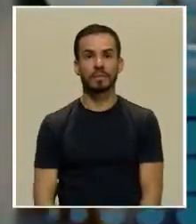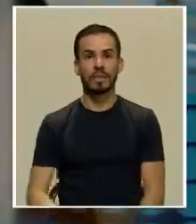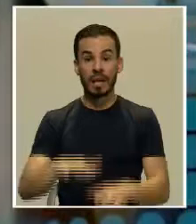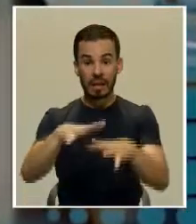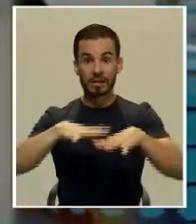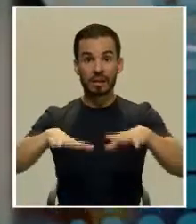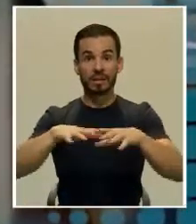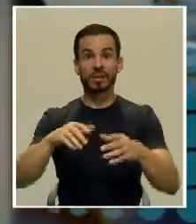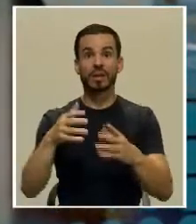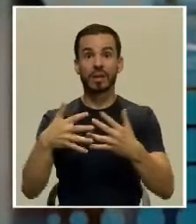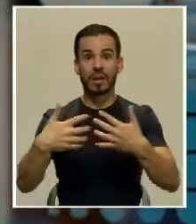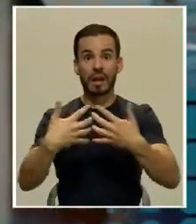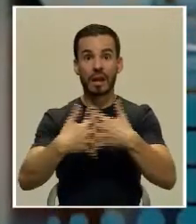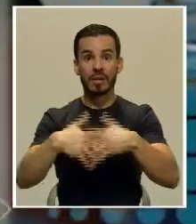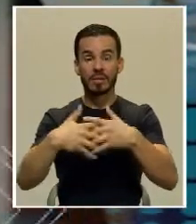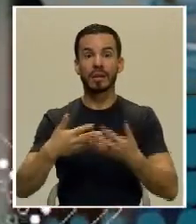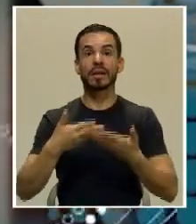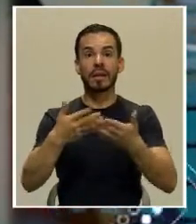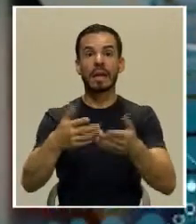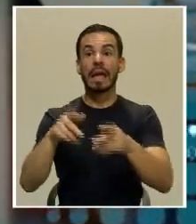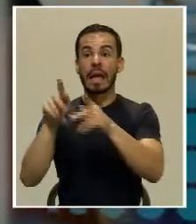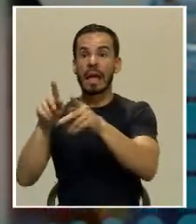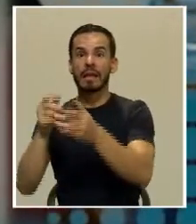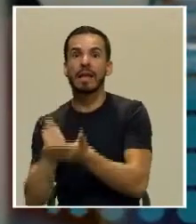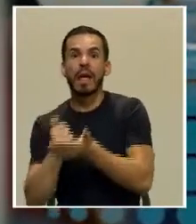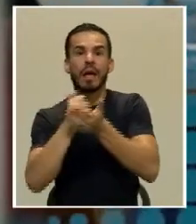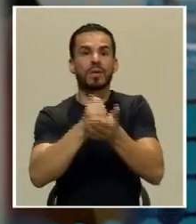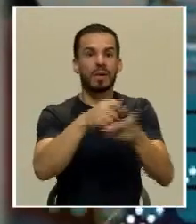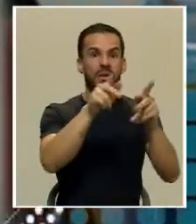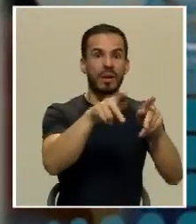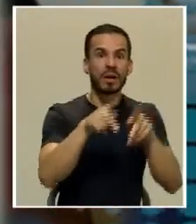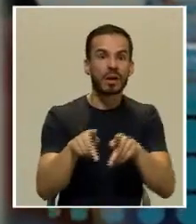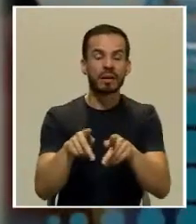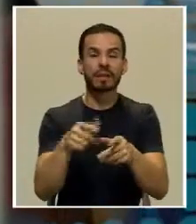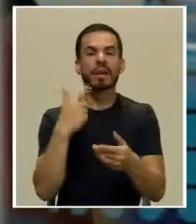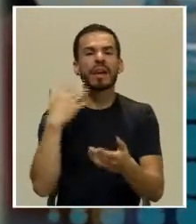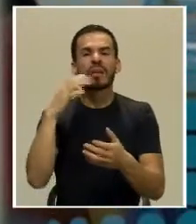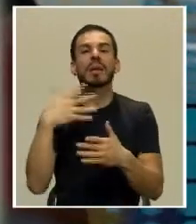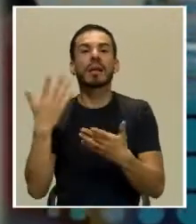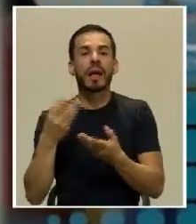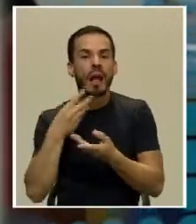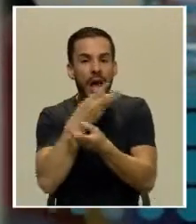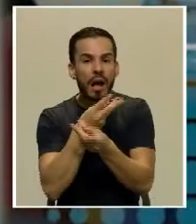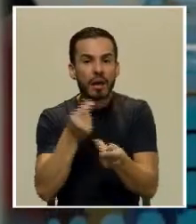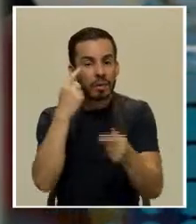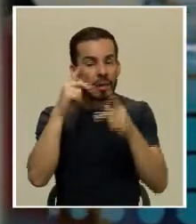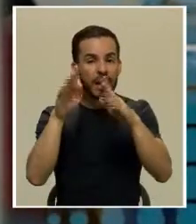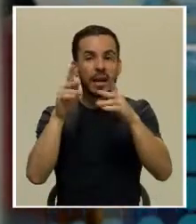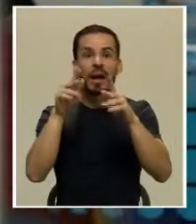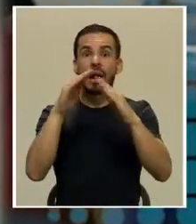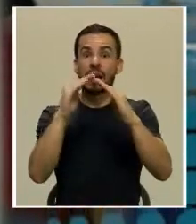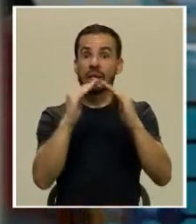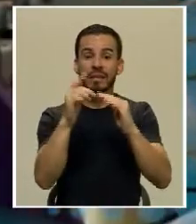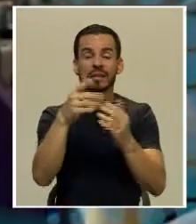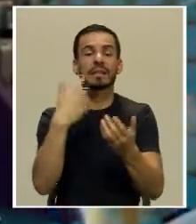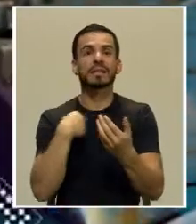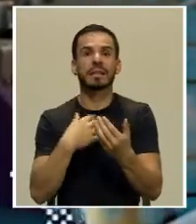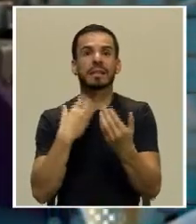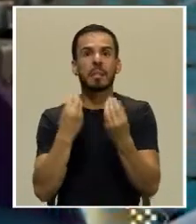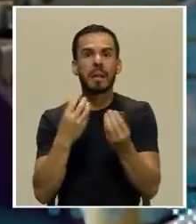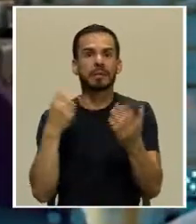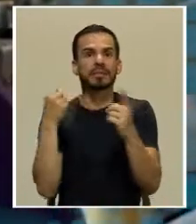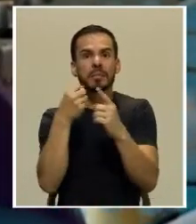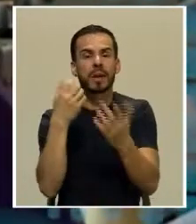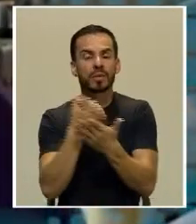Sector empresarial lanzó la campaña Gente Ayudando Gente, que busca llevar alivio para los hogares que sufren más el impacto